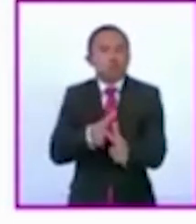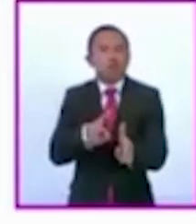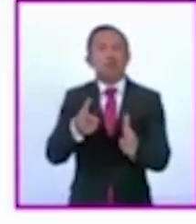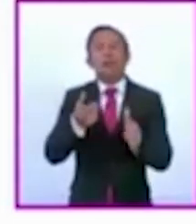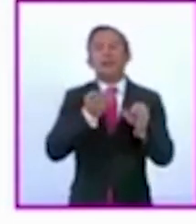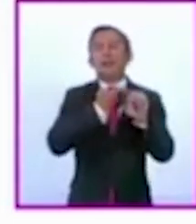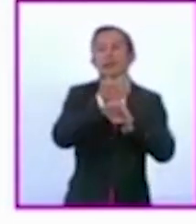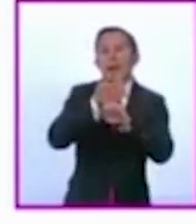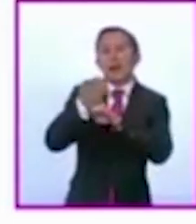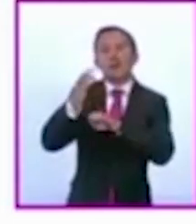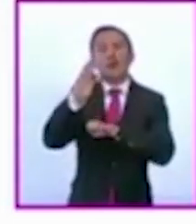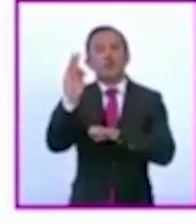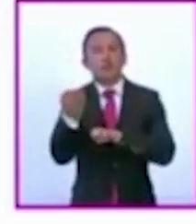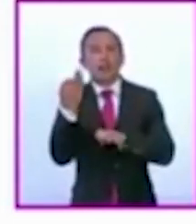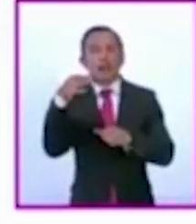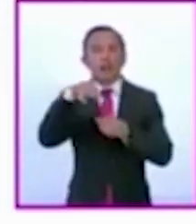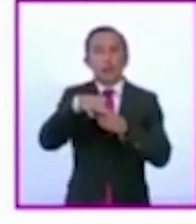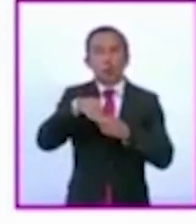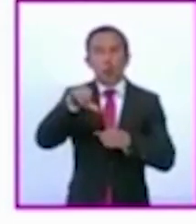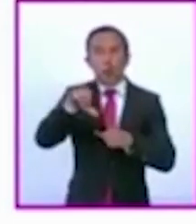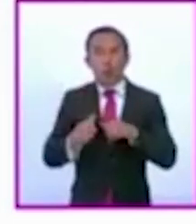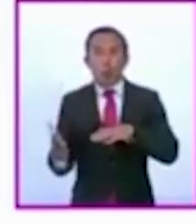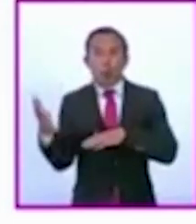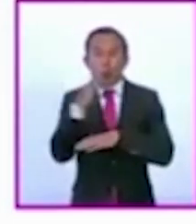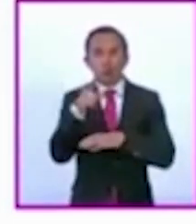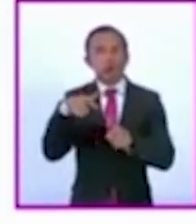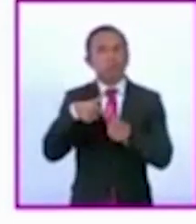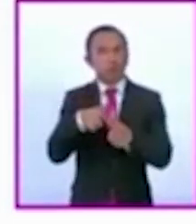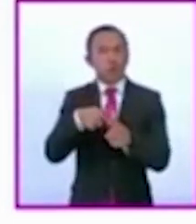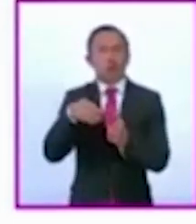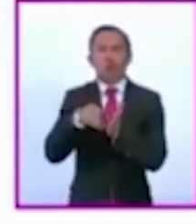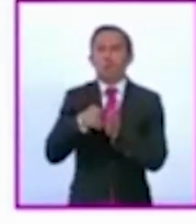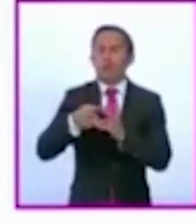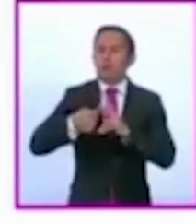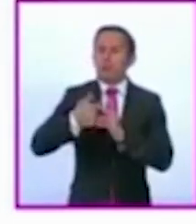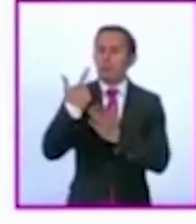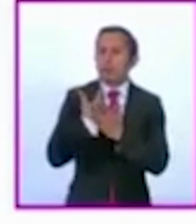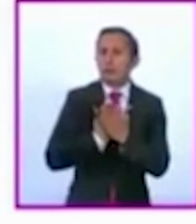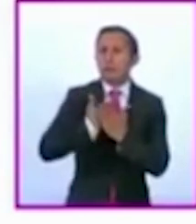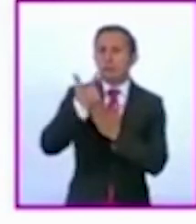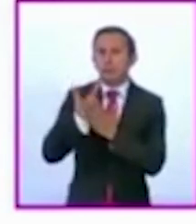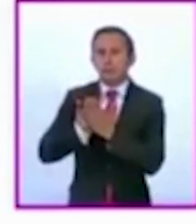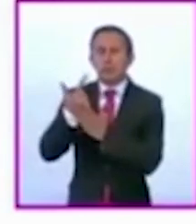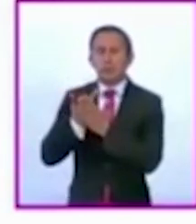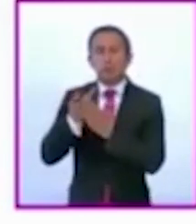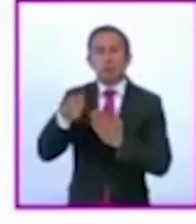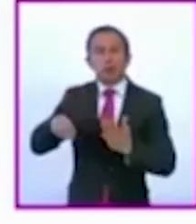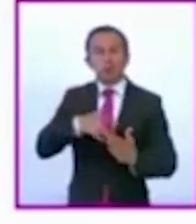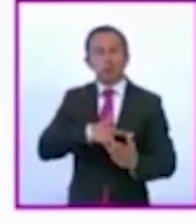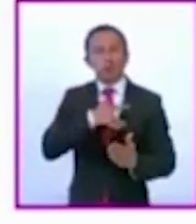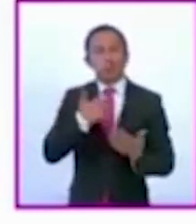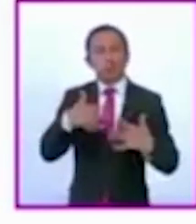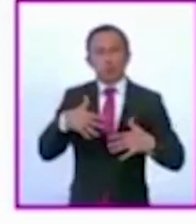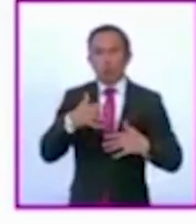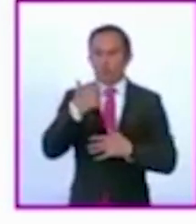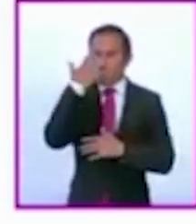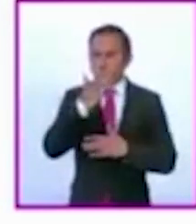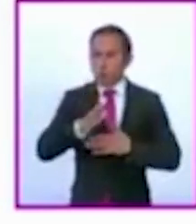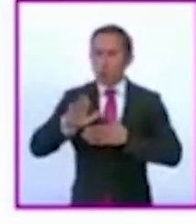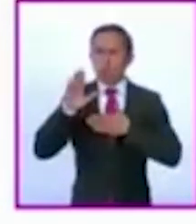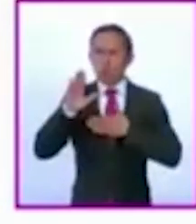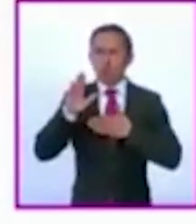que hoy se realizaron su compromiso fortalece nuestra democracia y debe ser un motivo de orgullo